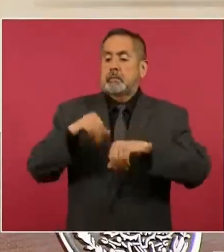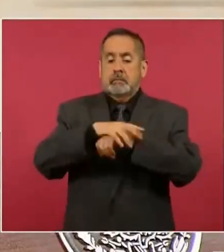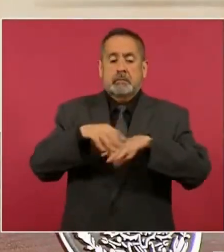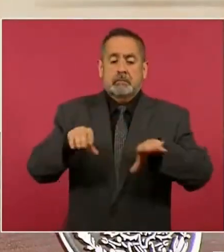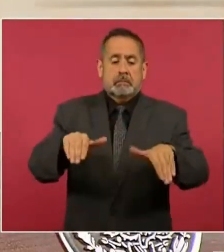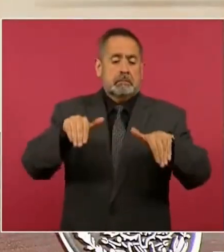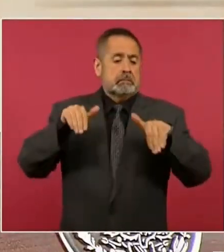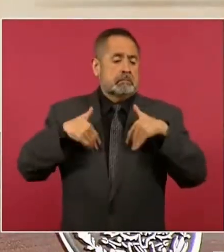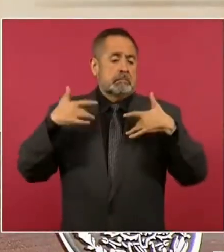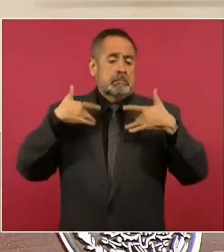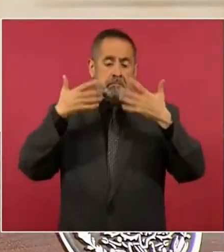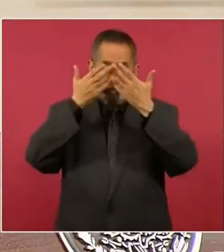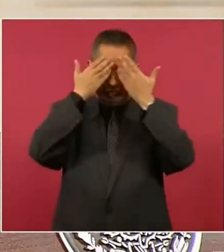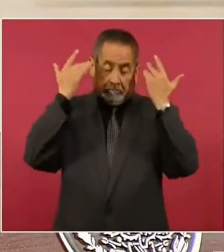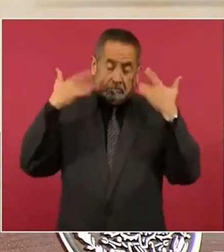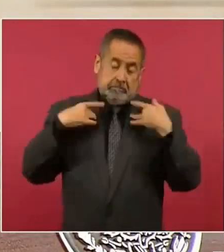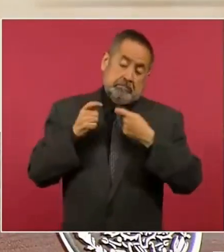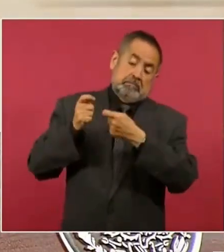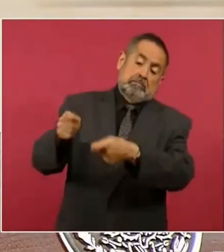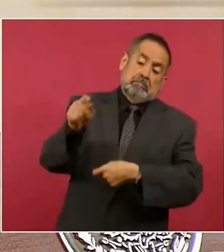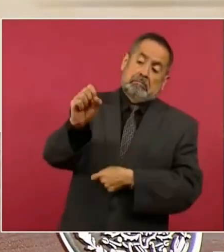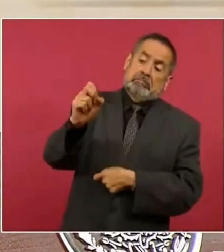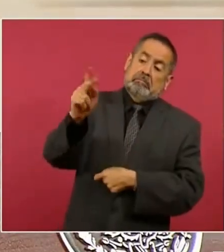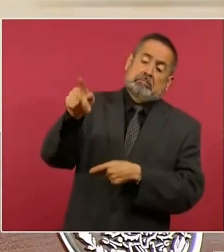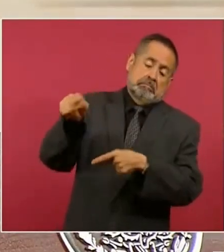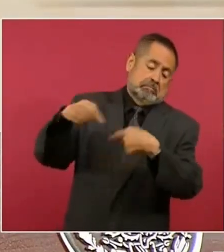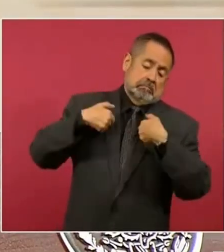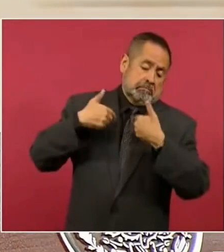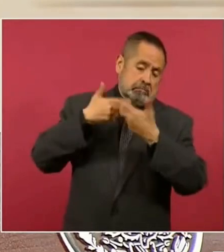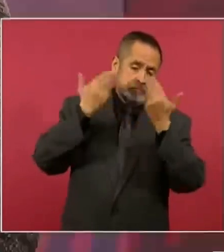como Poncio Pilato.